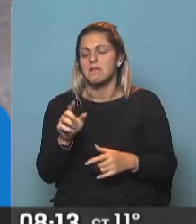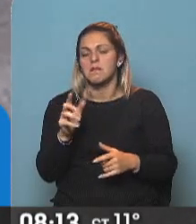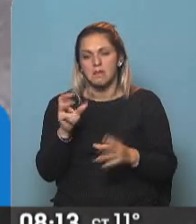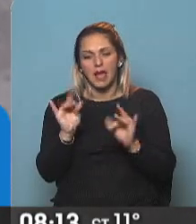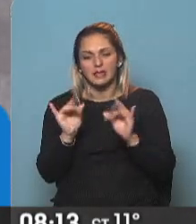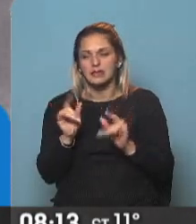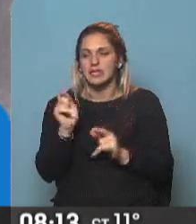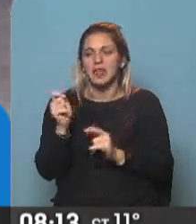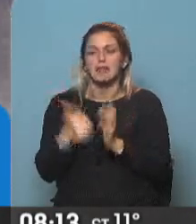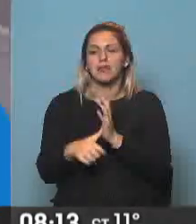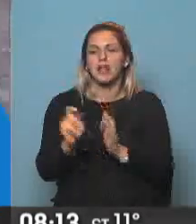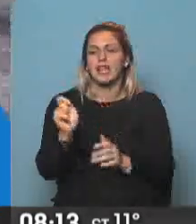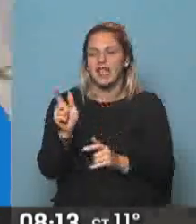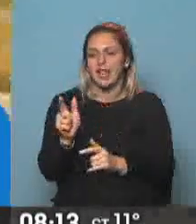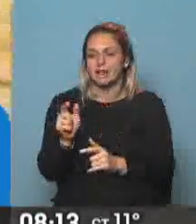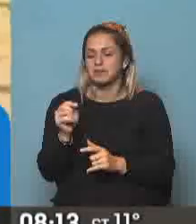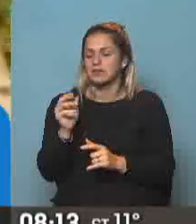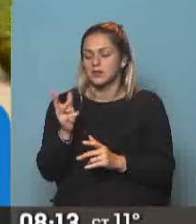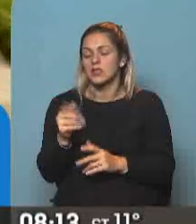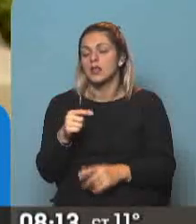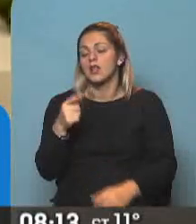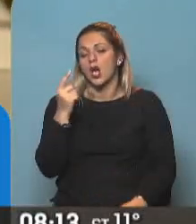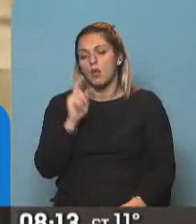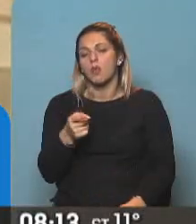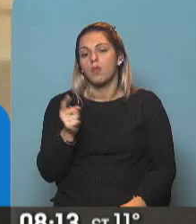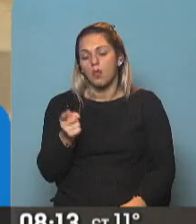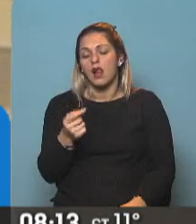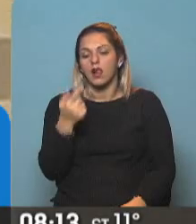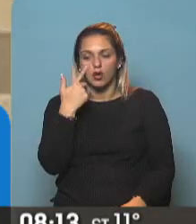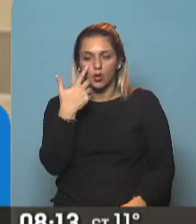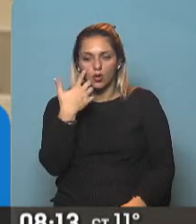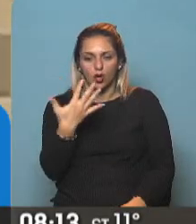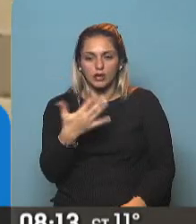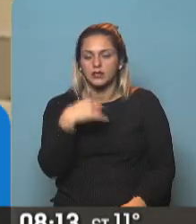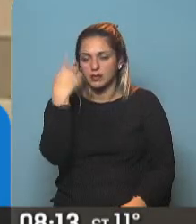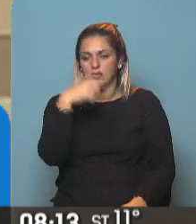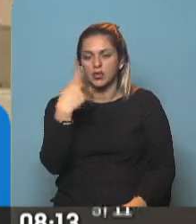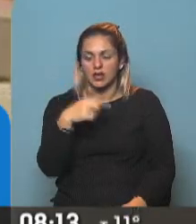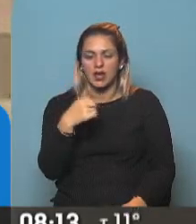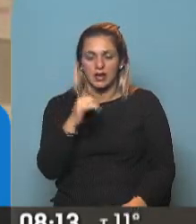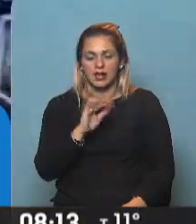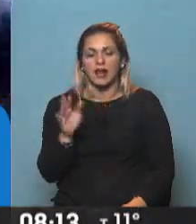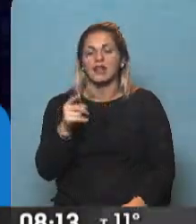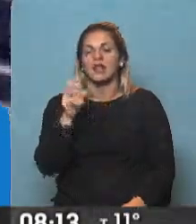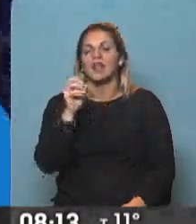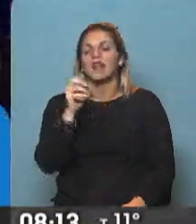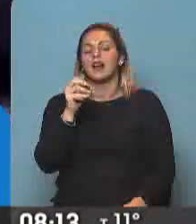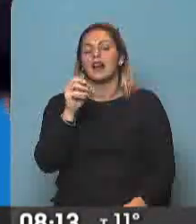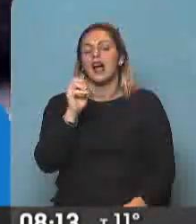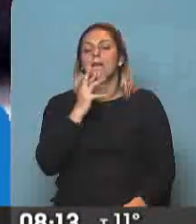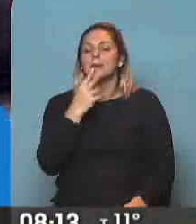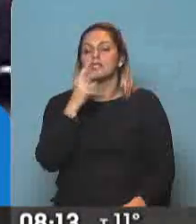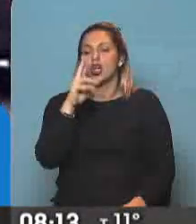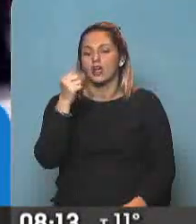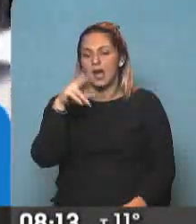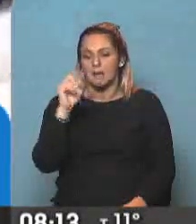identificarlo al hombre porque había sido apresado utilizando la tecnología de reconocimiento facial. Jarod Ramos, 38 años,